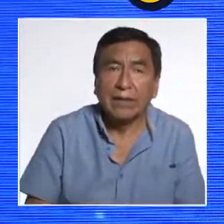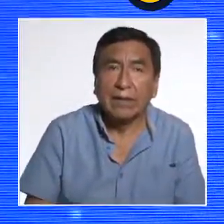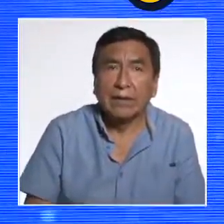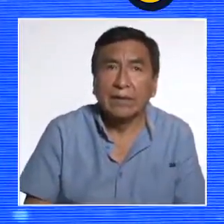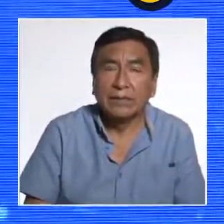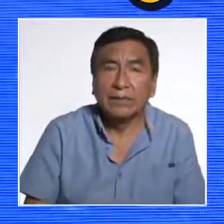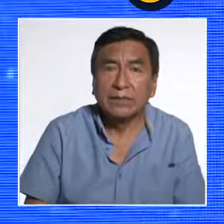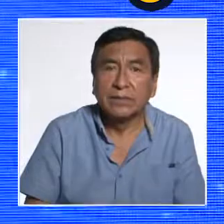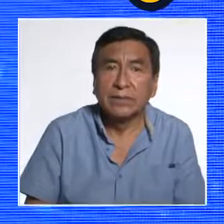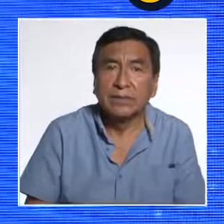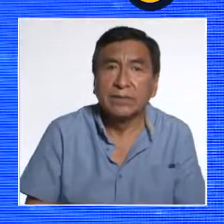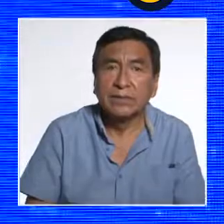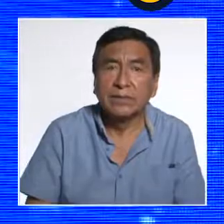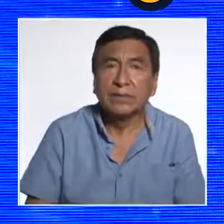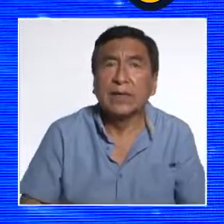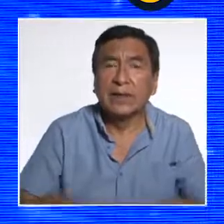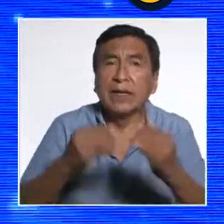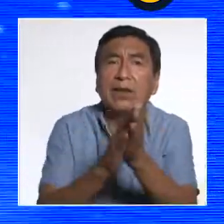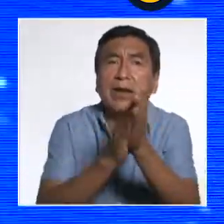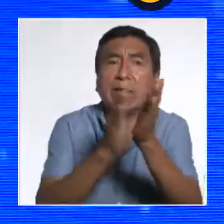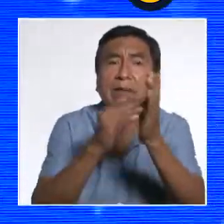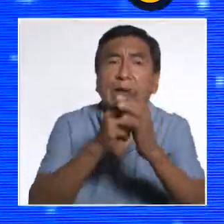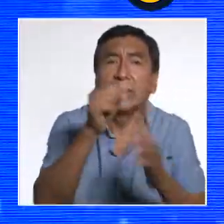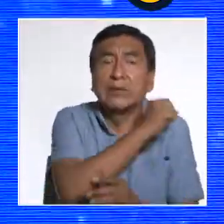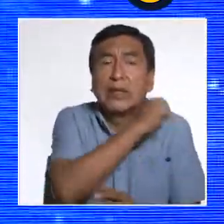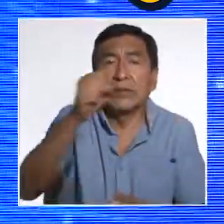Aleluya. Dele un aplauso al Señor, pero prepárese.